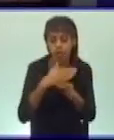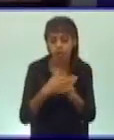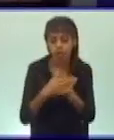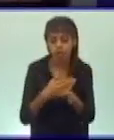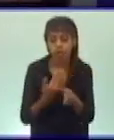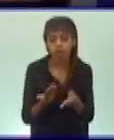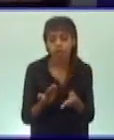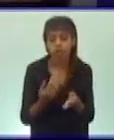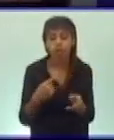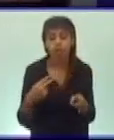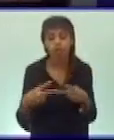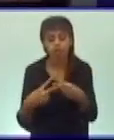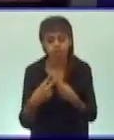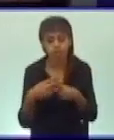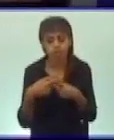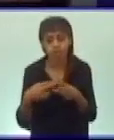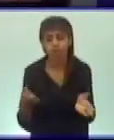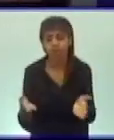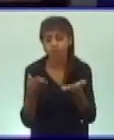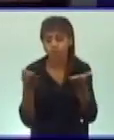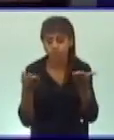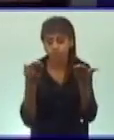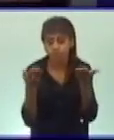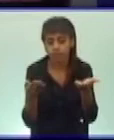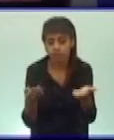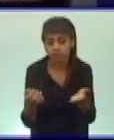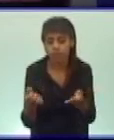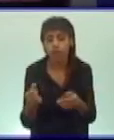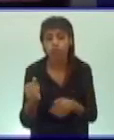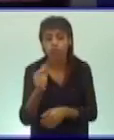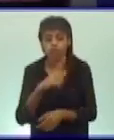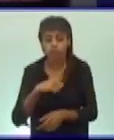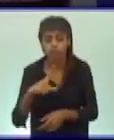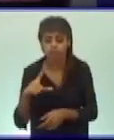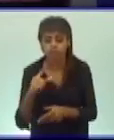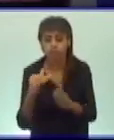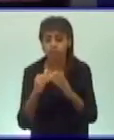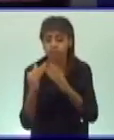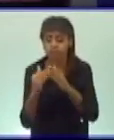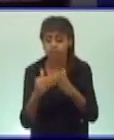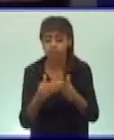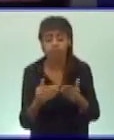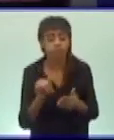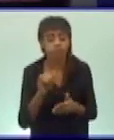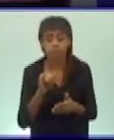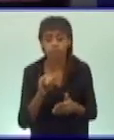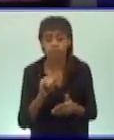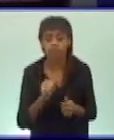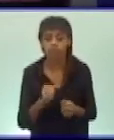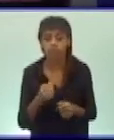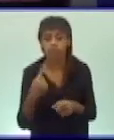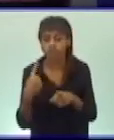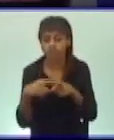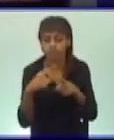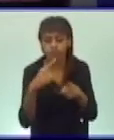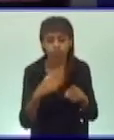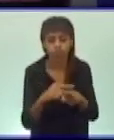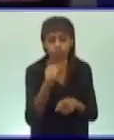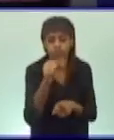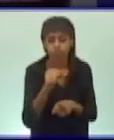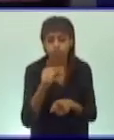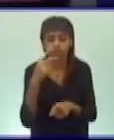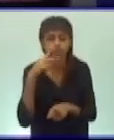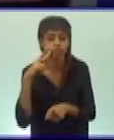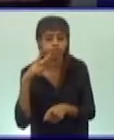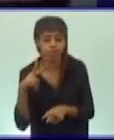para la construcción de la sociedad socialista que estábamos llevando a cabo. Así lo vio Baliño, así lo vio Mella